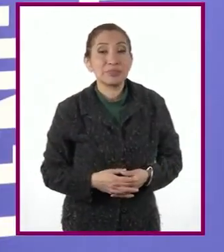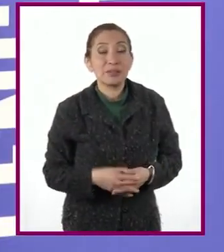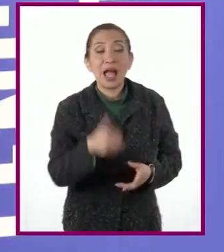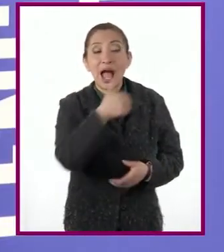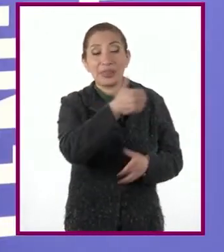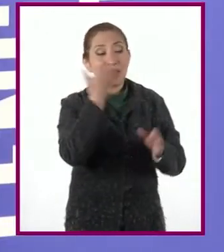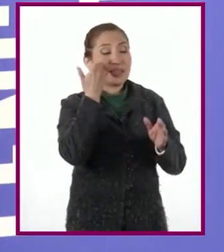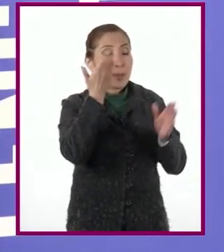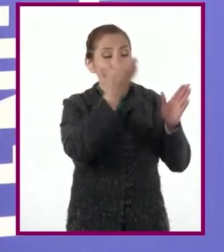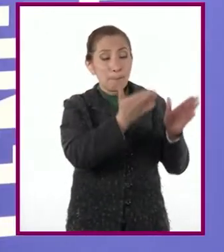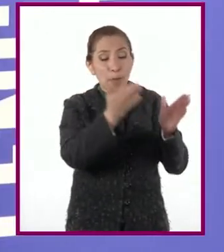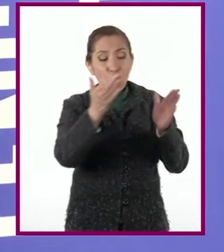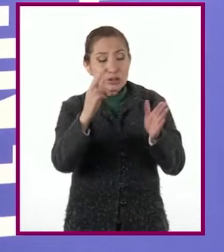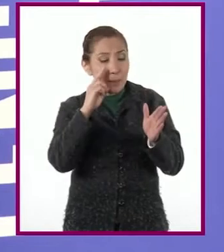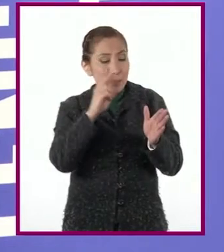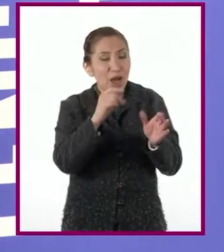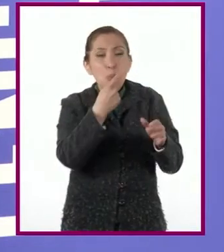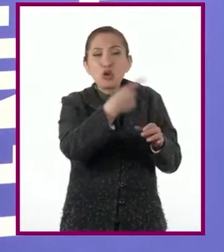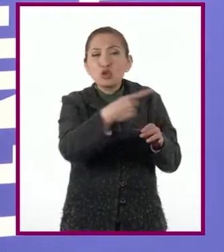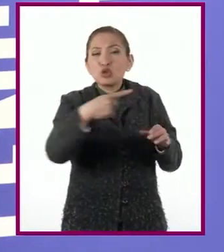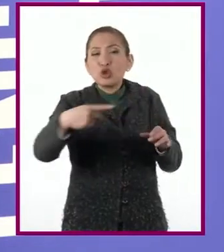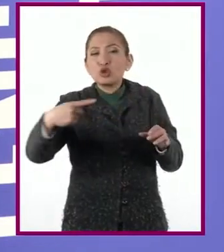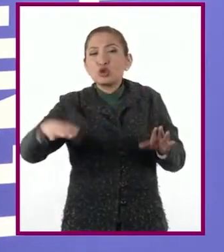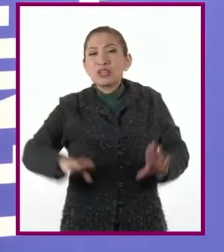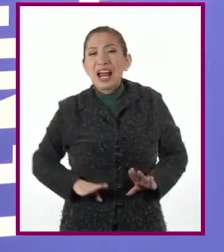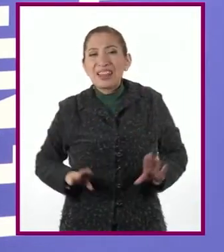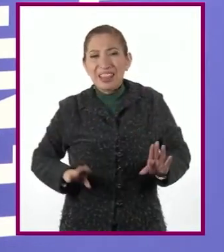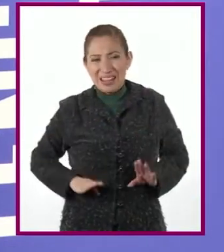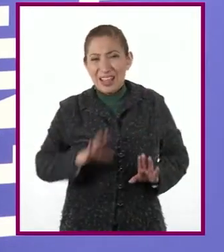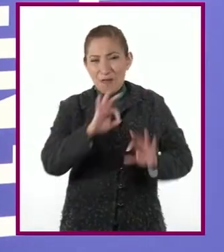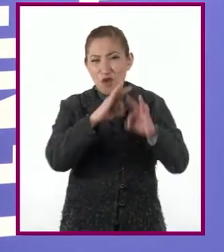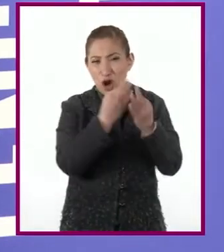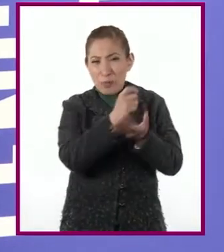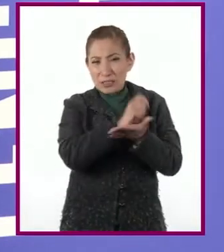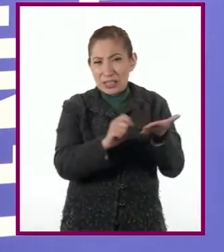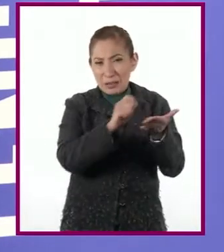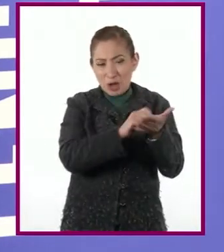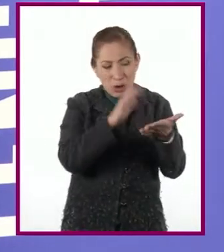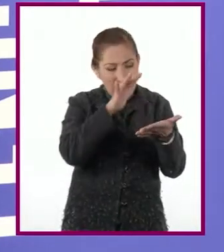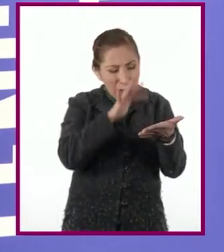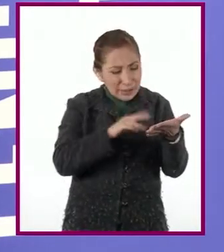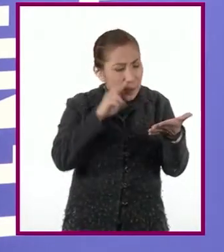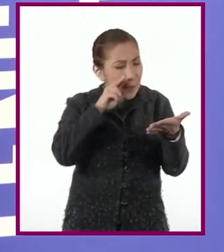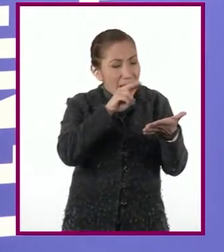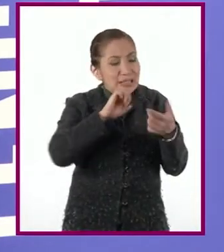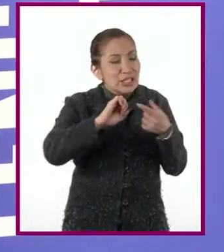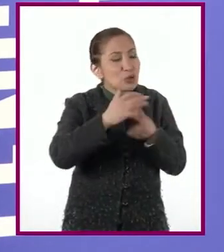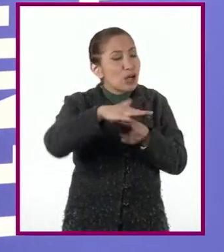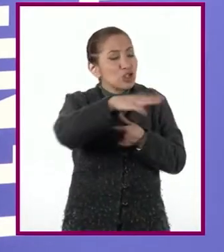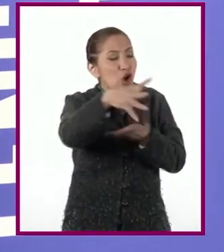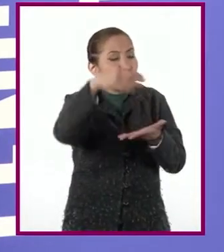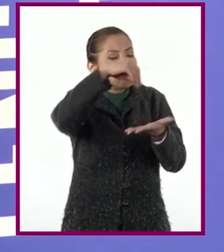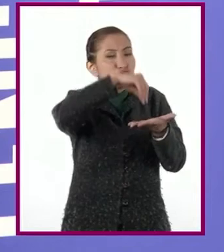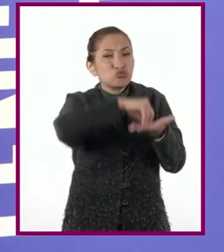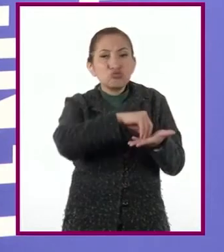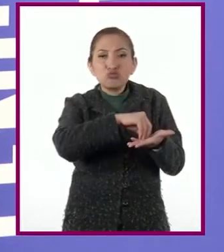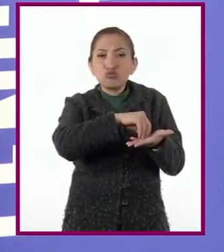Cada época detonaba ciertas características en la literatura en las que se reflejaba la situación